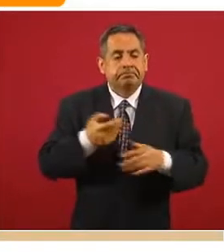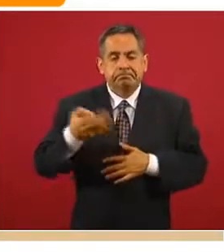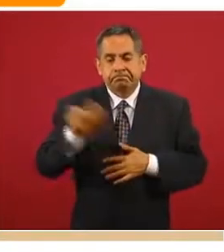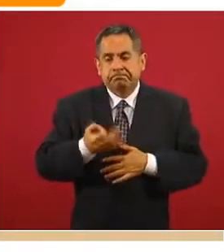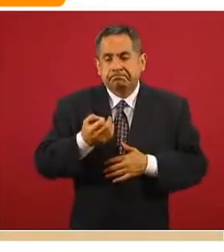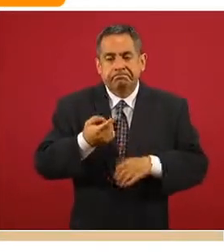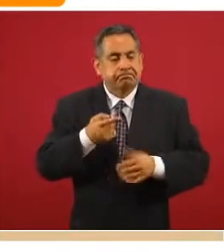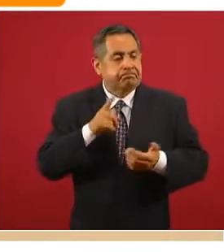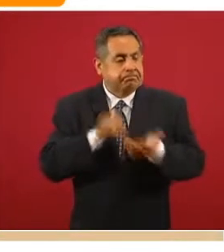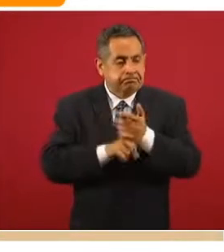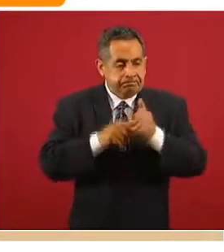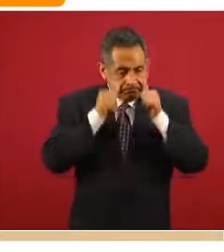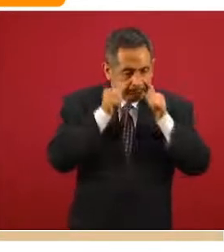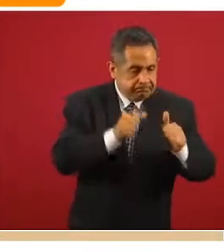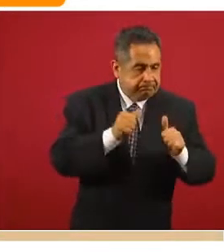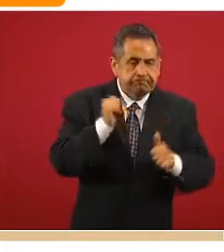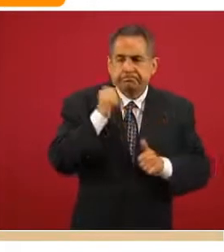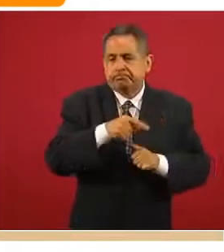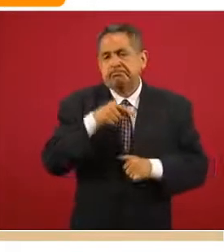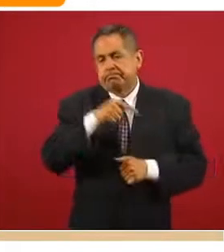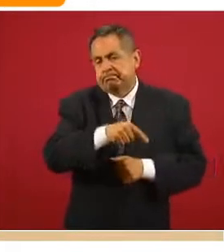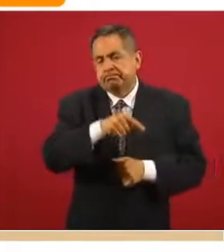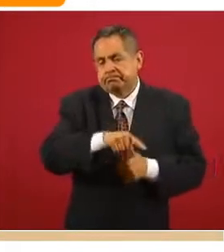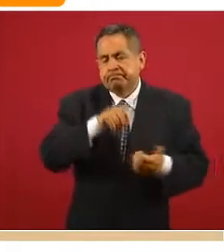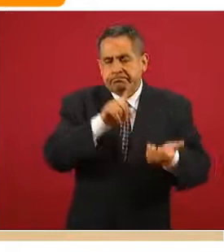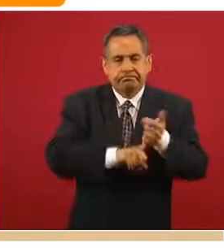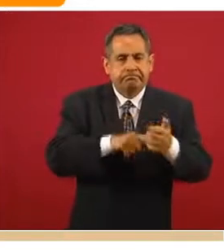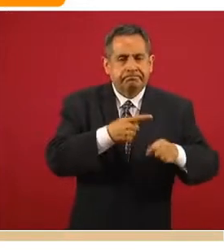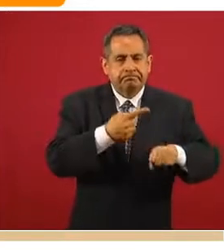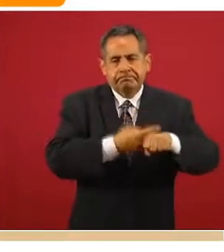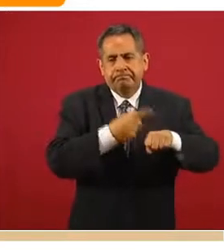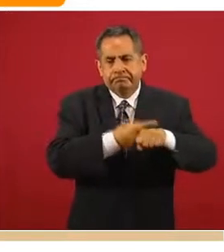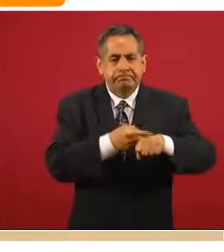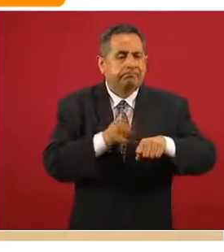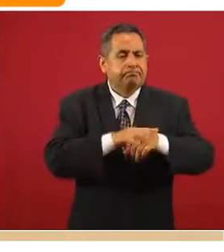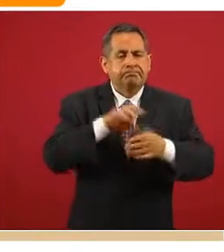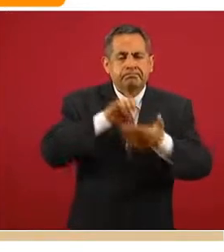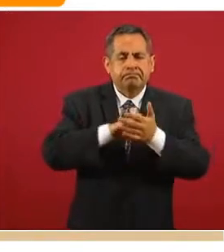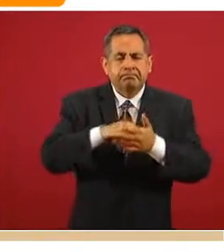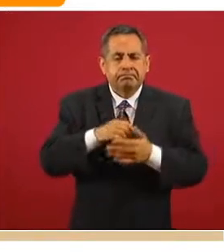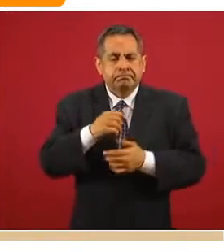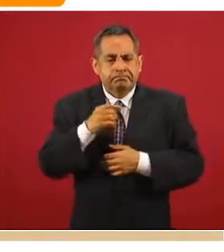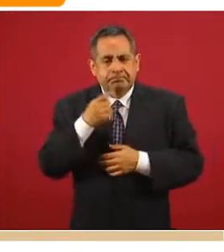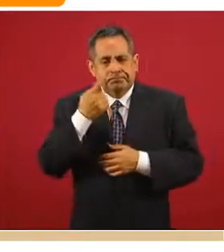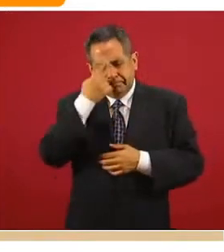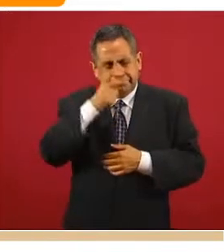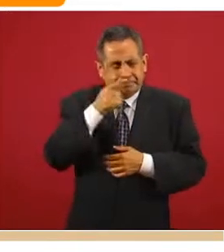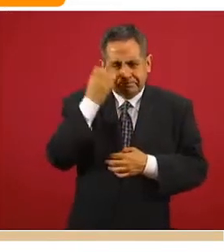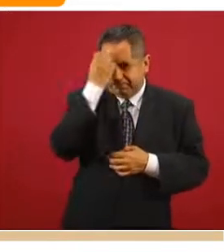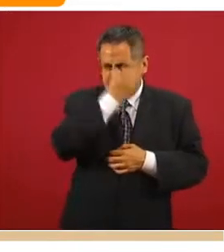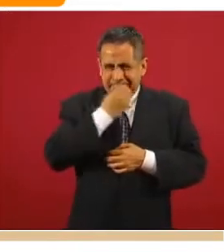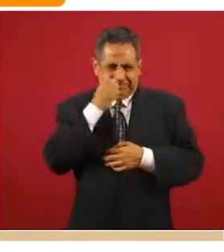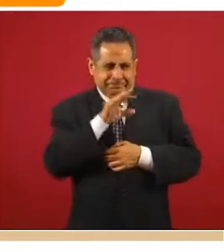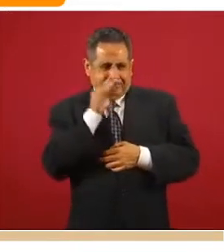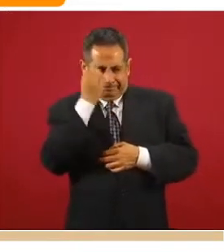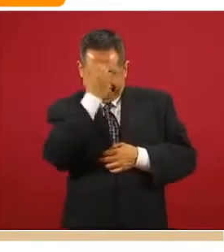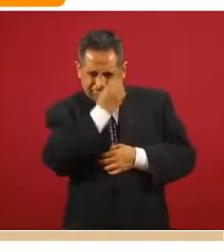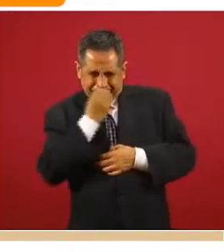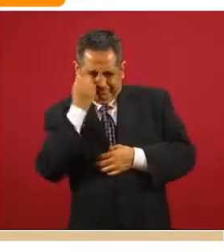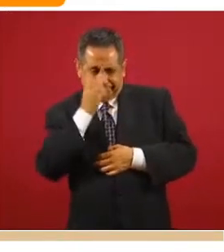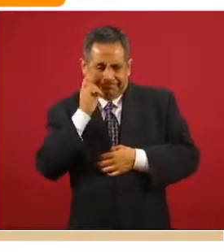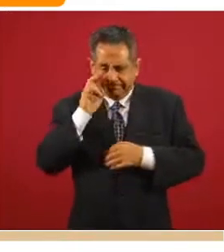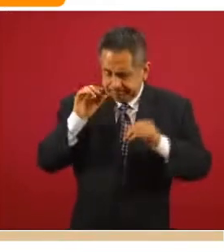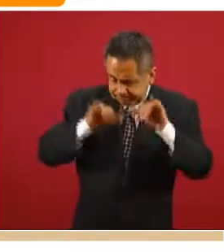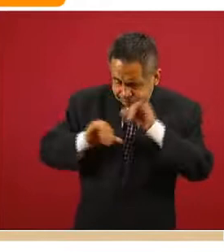constatado por la atención médica en nuestro Sistema Nacional de Salud, a quienes se les toma una muestra para diagnóstico por laboratorio.